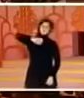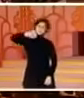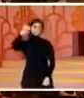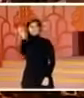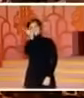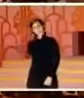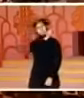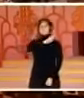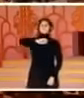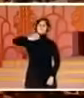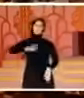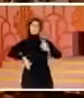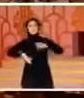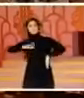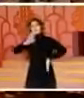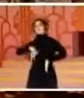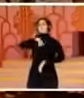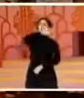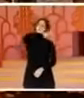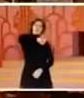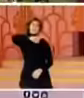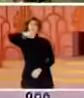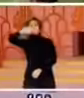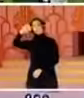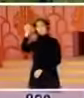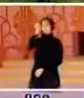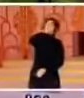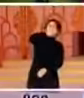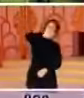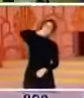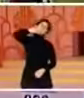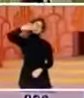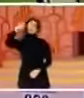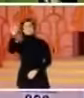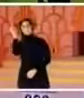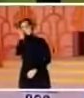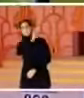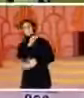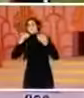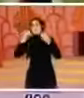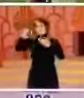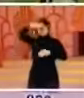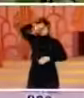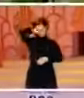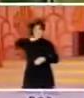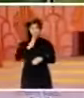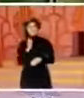tien hola hola hola hola para todos edes con mucho